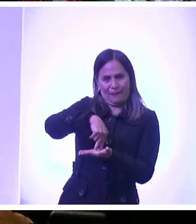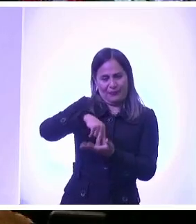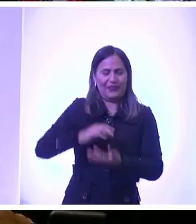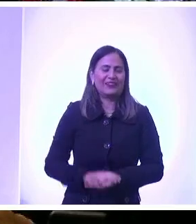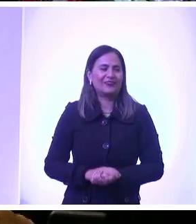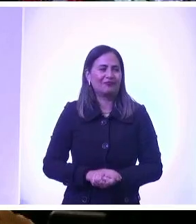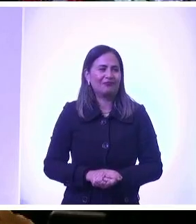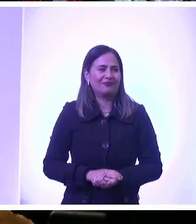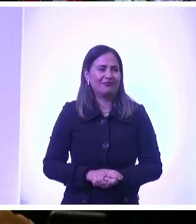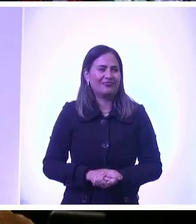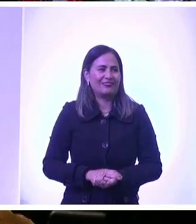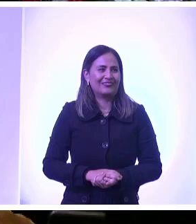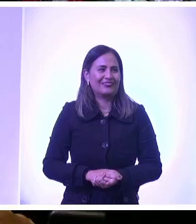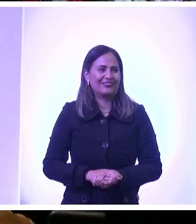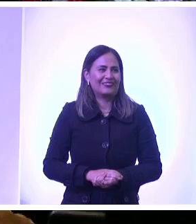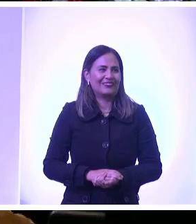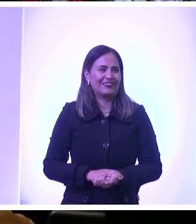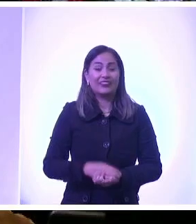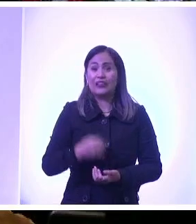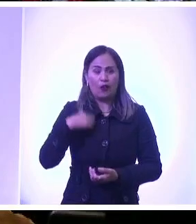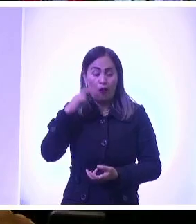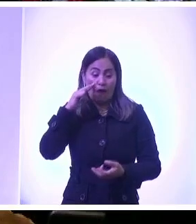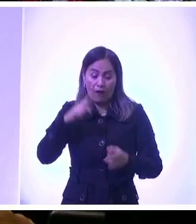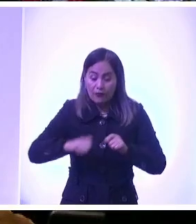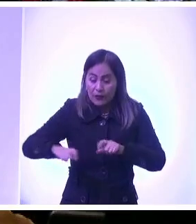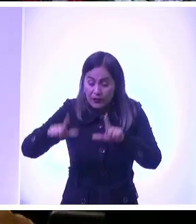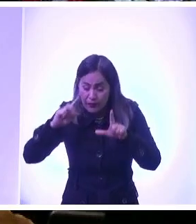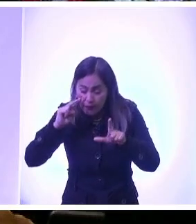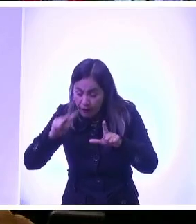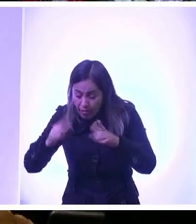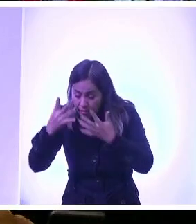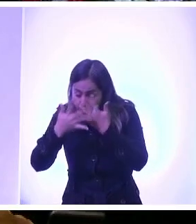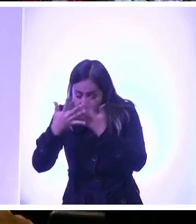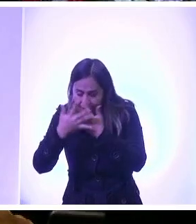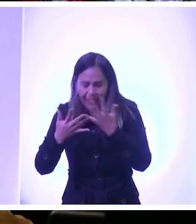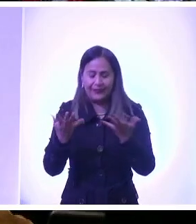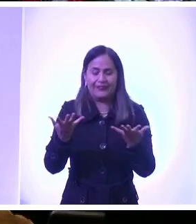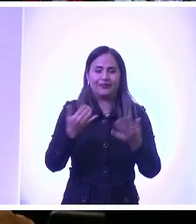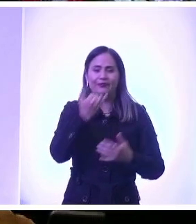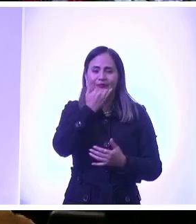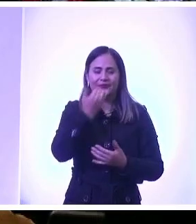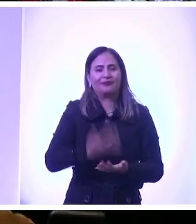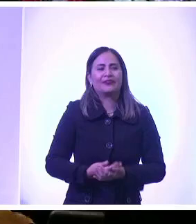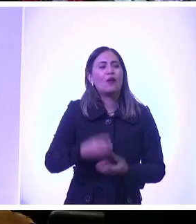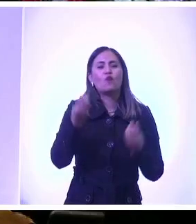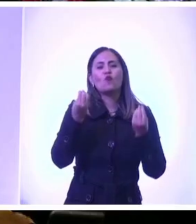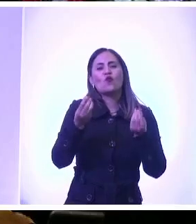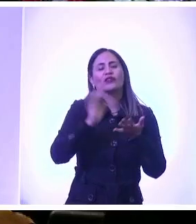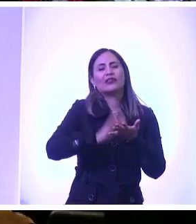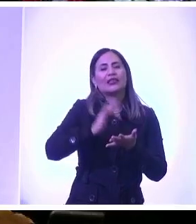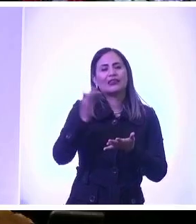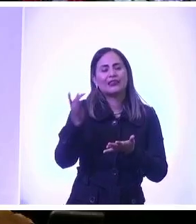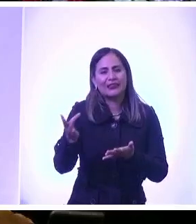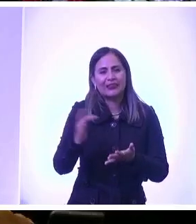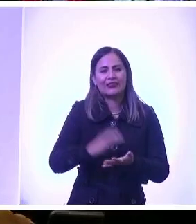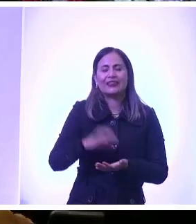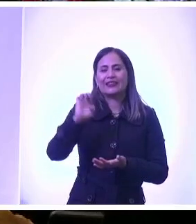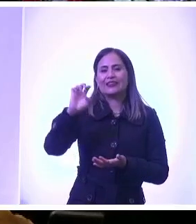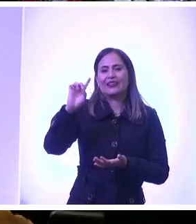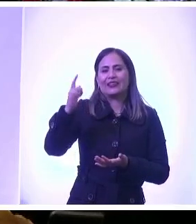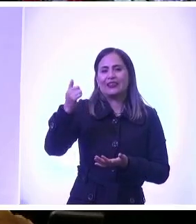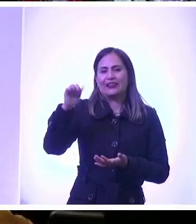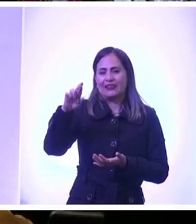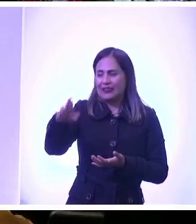es lo pas que no veo y es presentación Es por otra cosa pero bueno Muchísimas gracias muchas gracias mi querida por recibirnos en tu